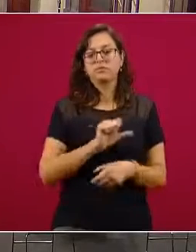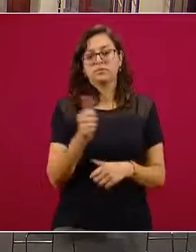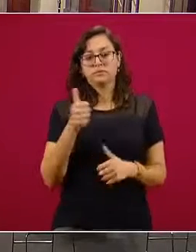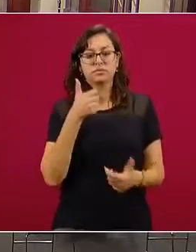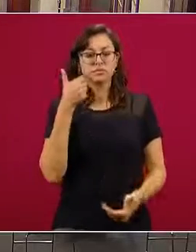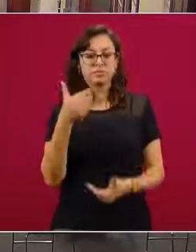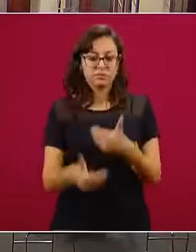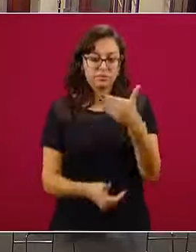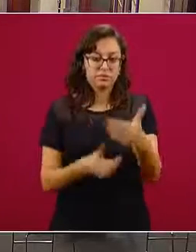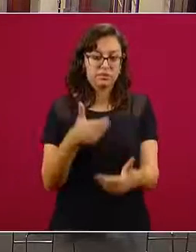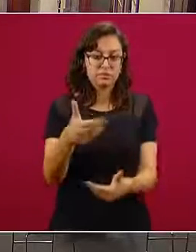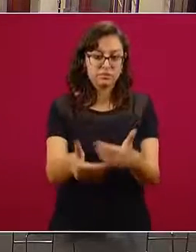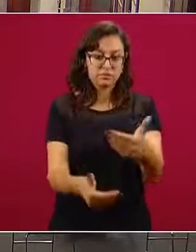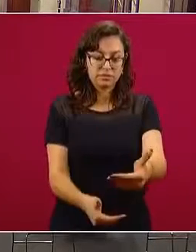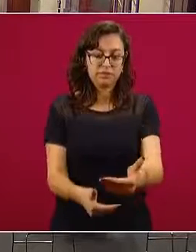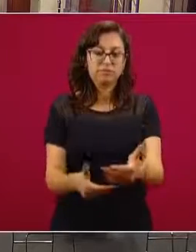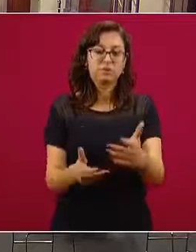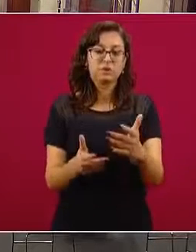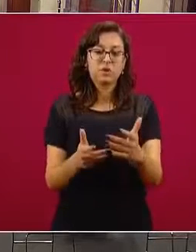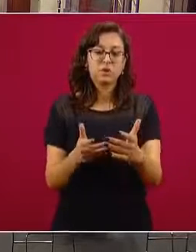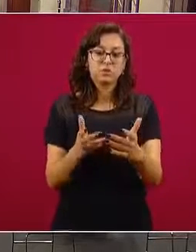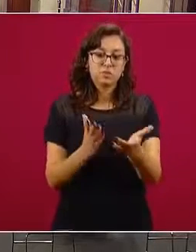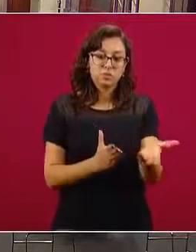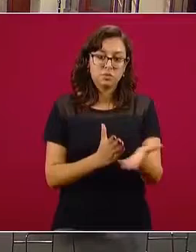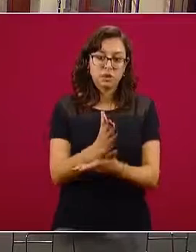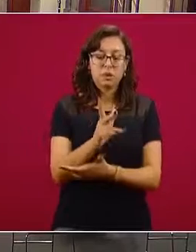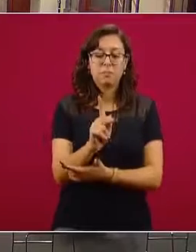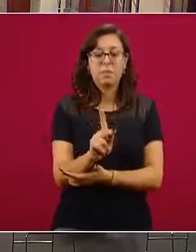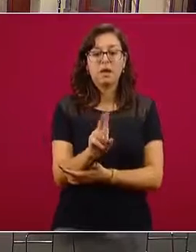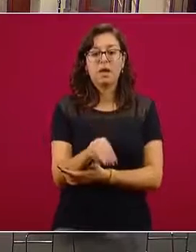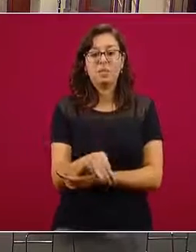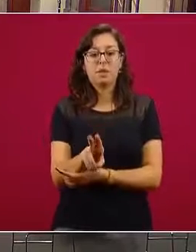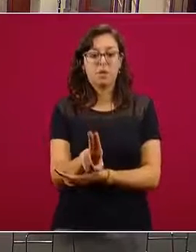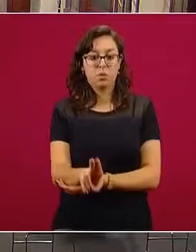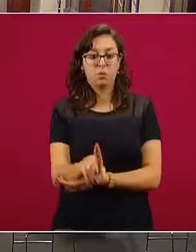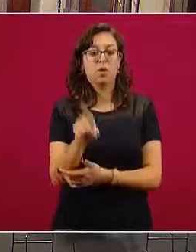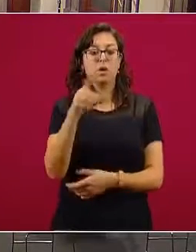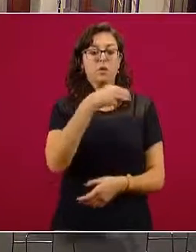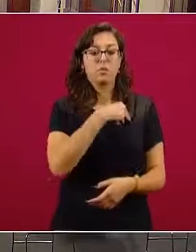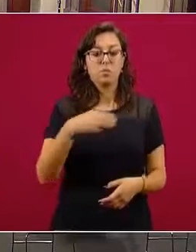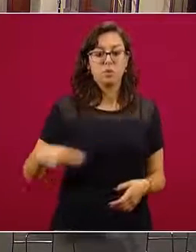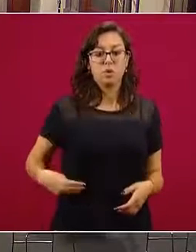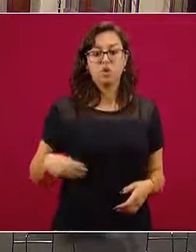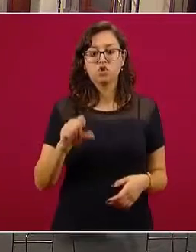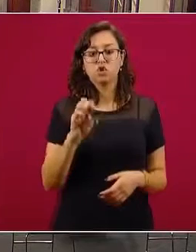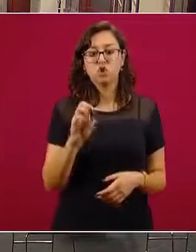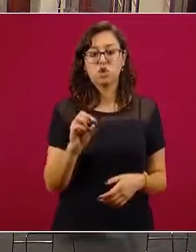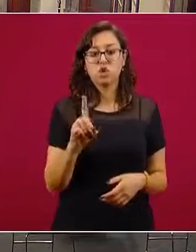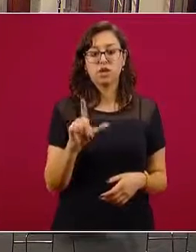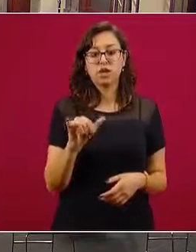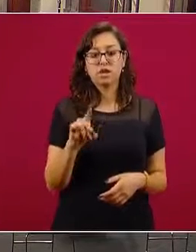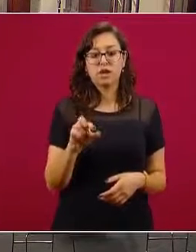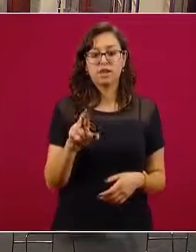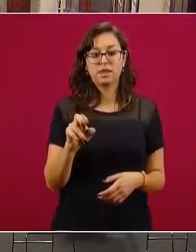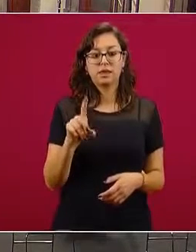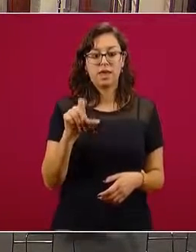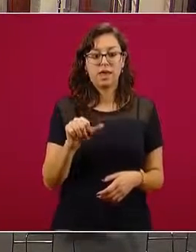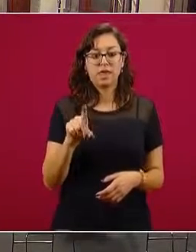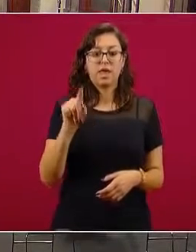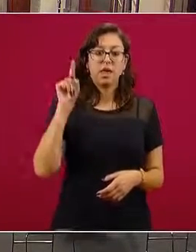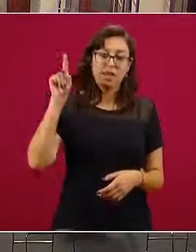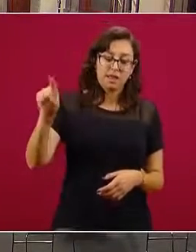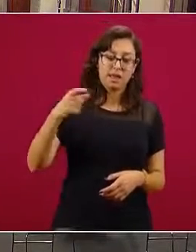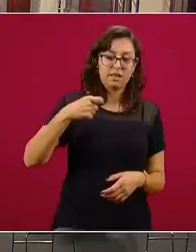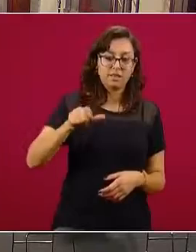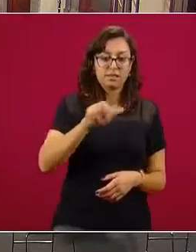proceso de intervención en el marco del PMU, en este caso en el municipio de Solidaridad, Quintana Roo, en donde está Playa del